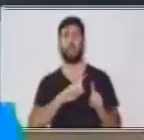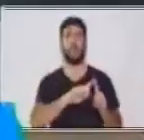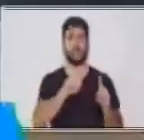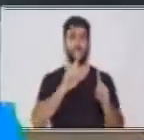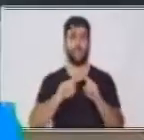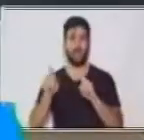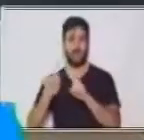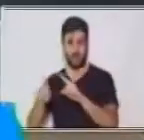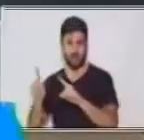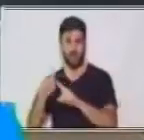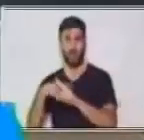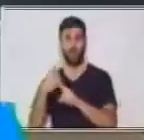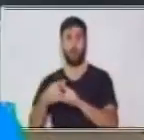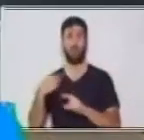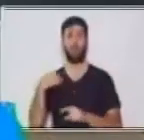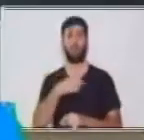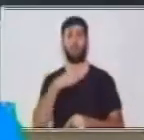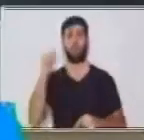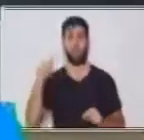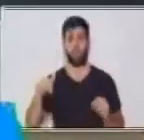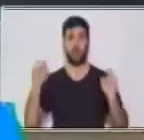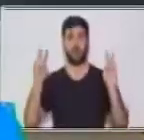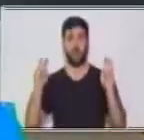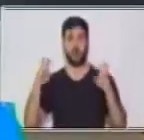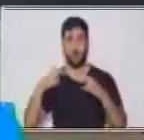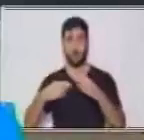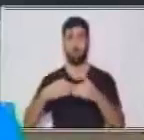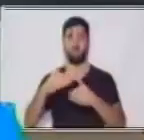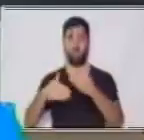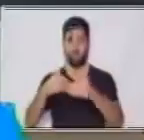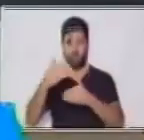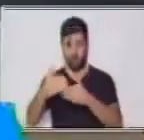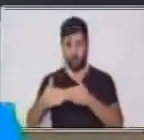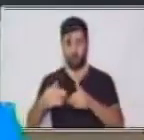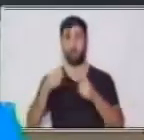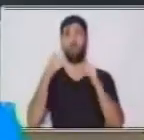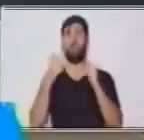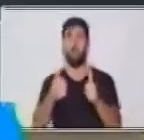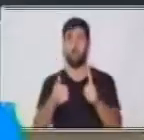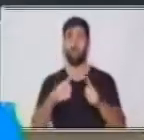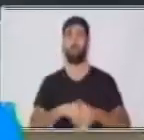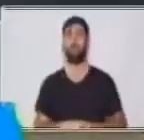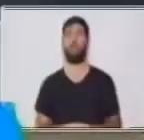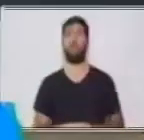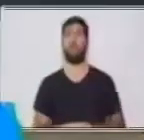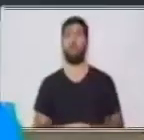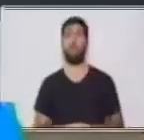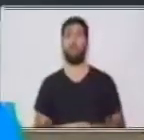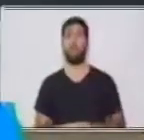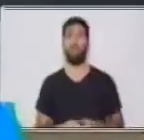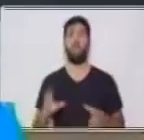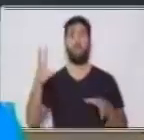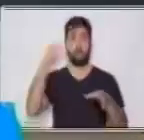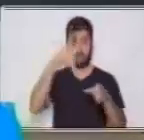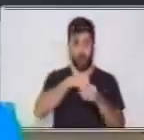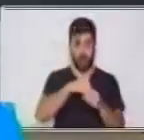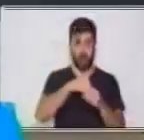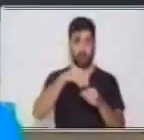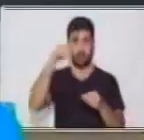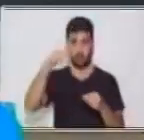nosotros hablamos de este proceso. Ahora bien, dentro de este, como